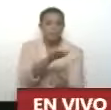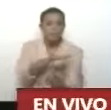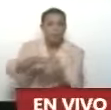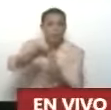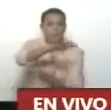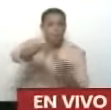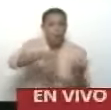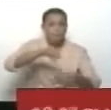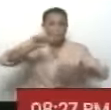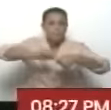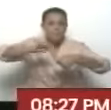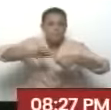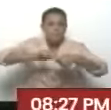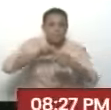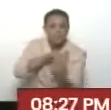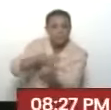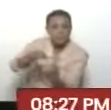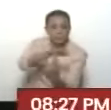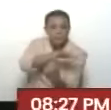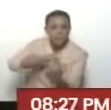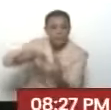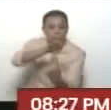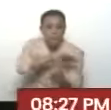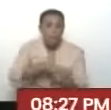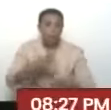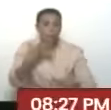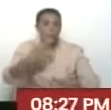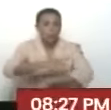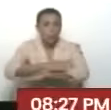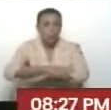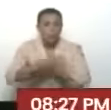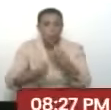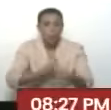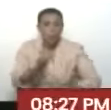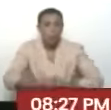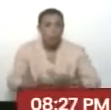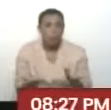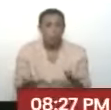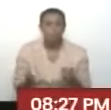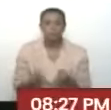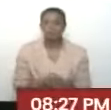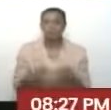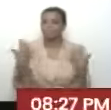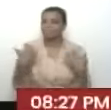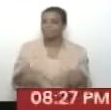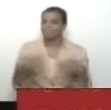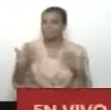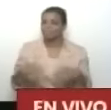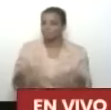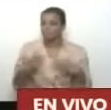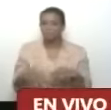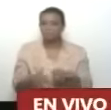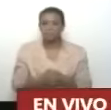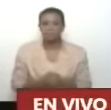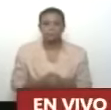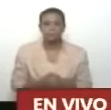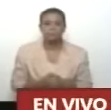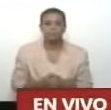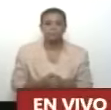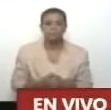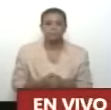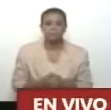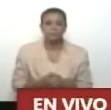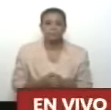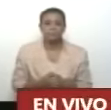sabotearla por la vía del sabotaje o de mancharla. Pero yo les digo, Jorge, con tu permiso, no han